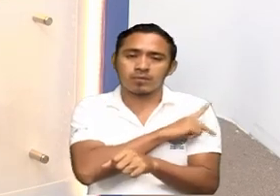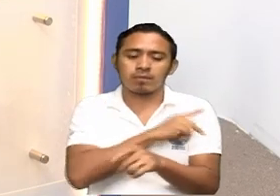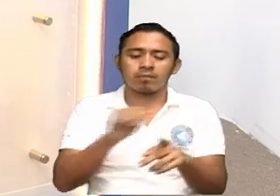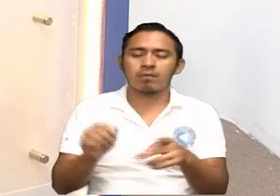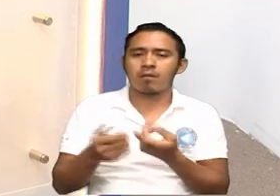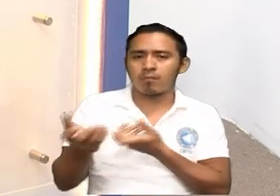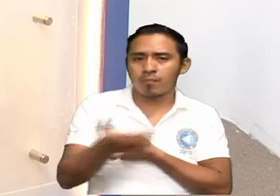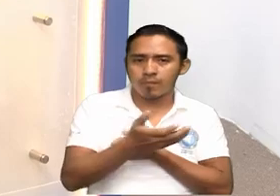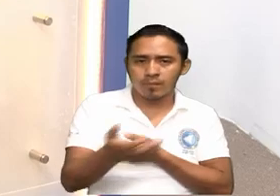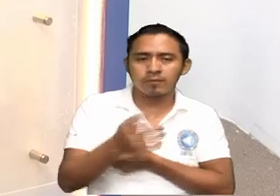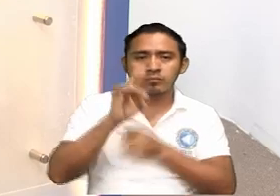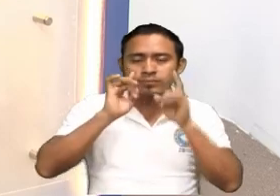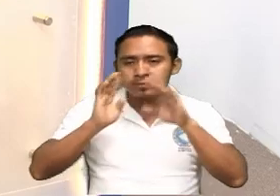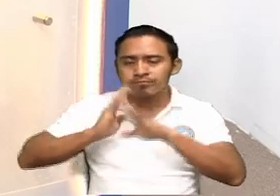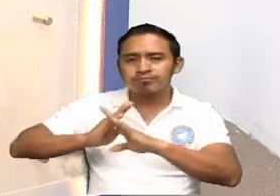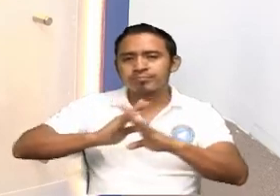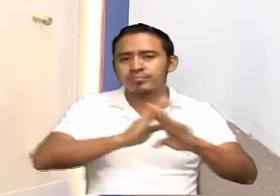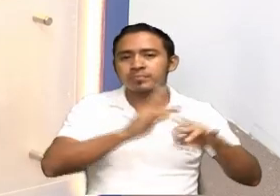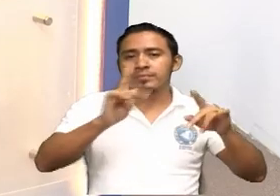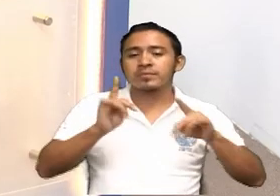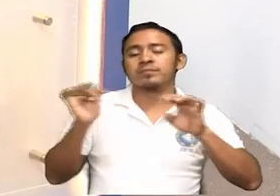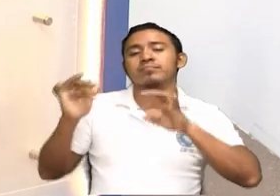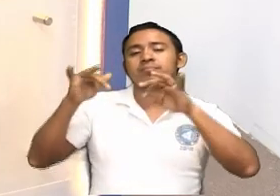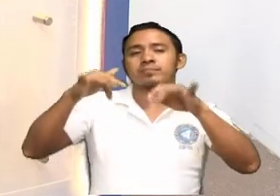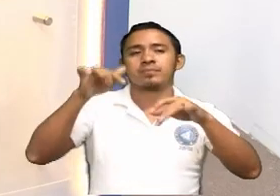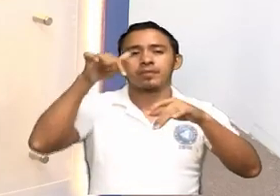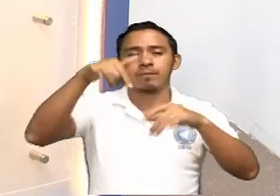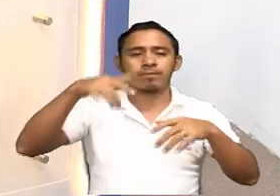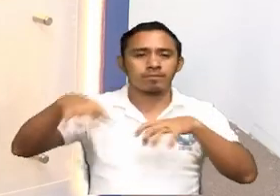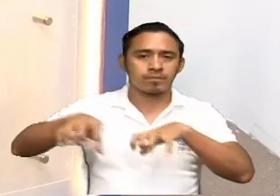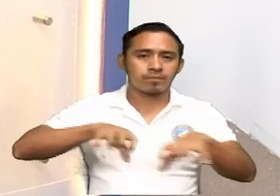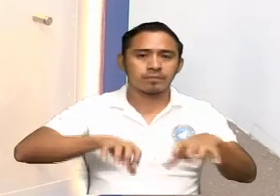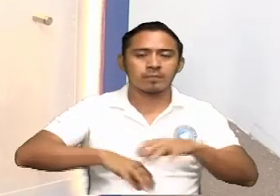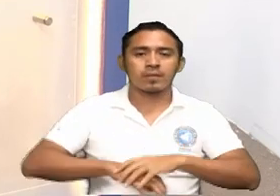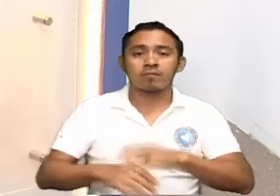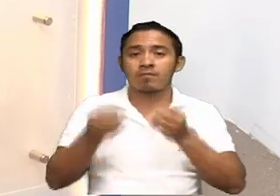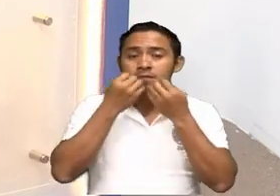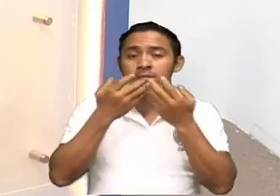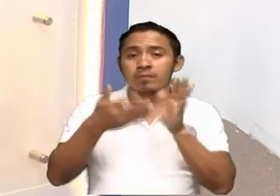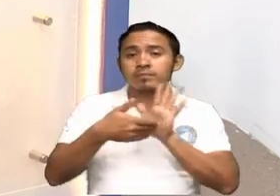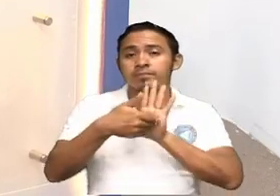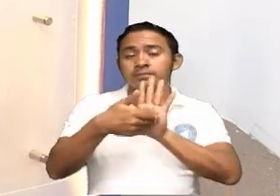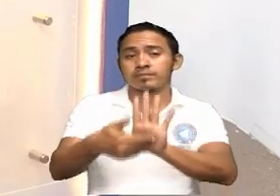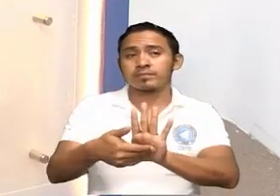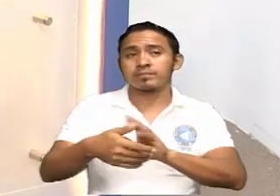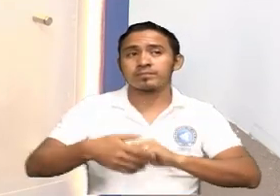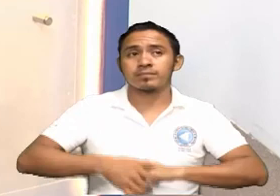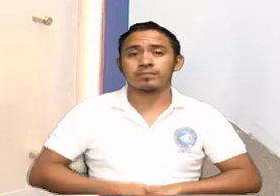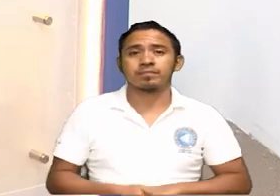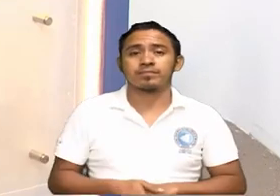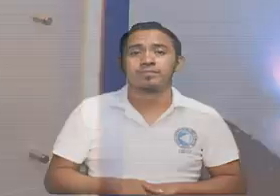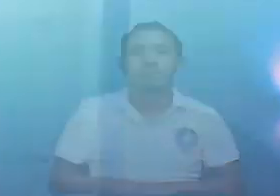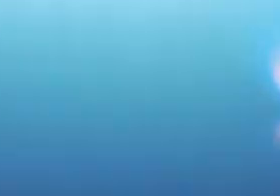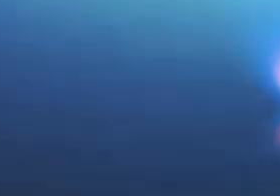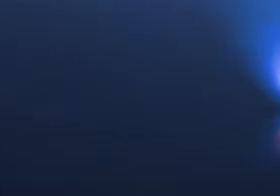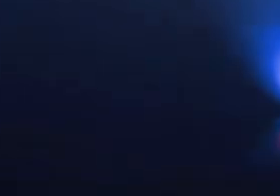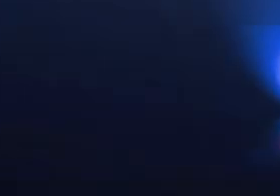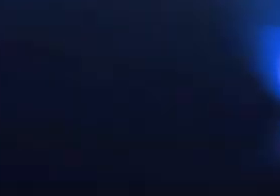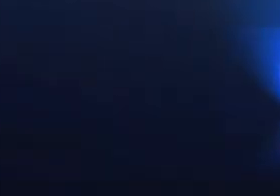Unificados, garantizarán la seguridad de las personas que asistan a este evento. Los detalles se los presentamos a continuación.